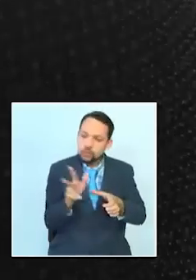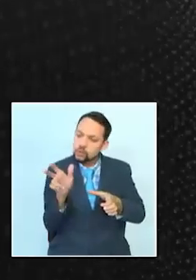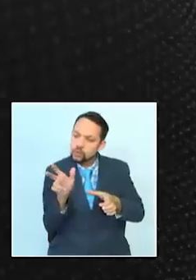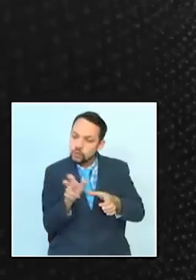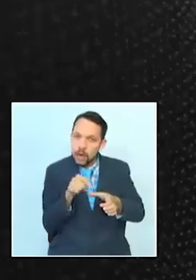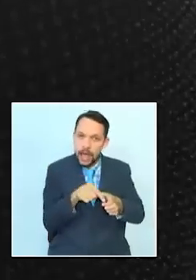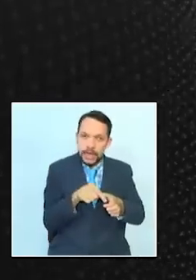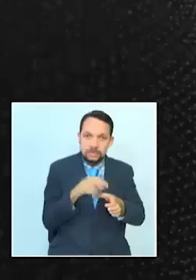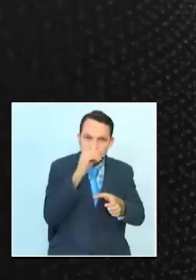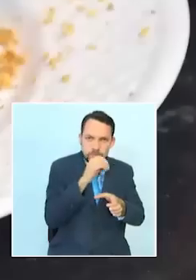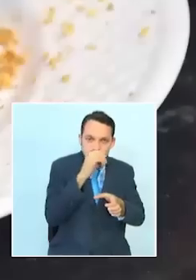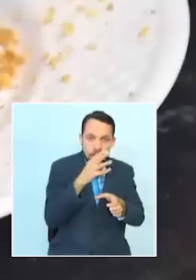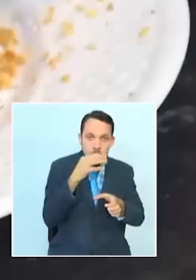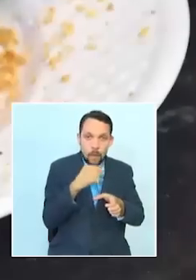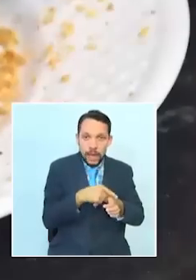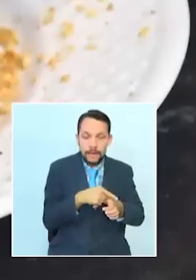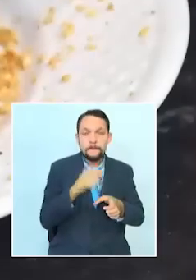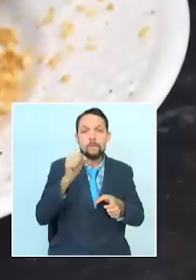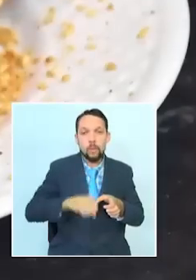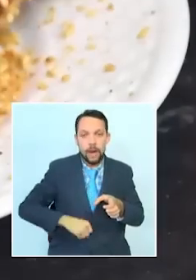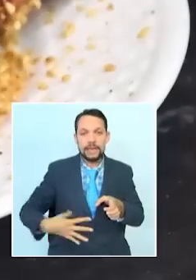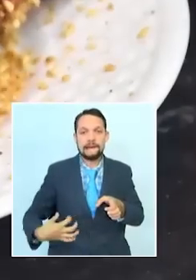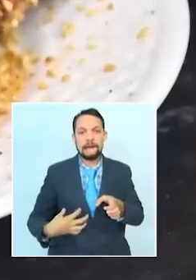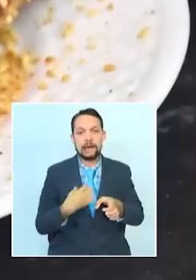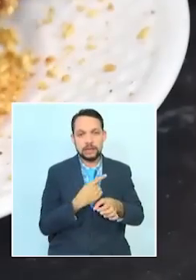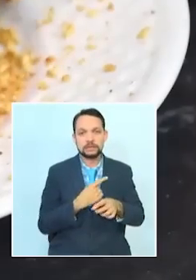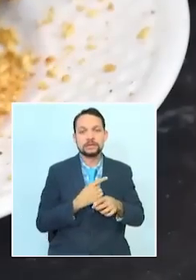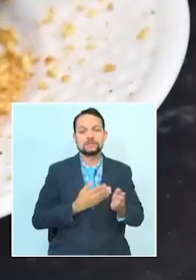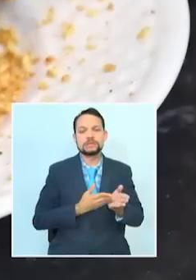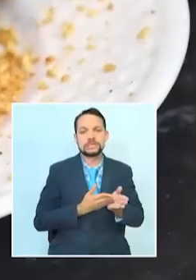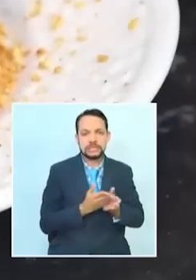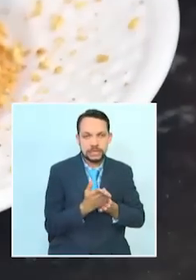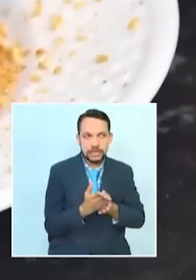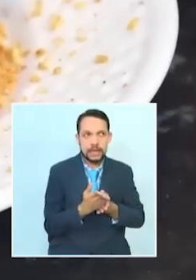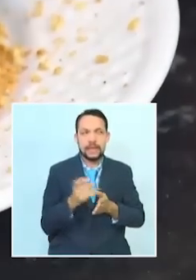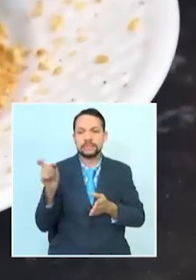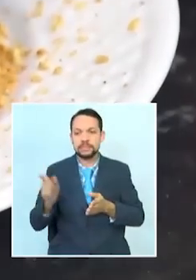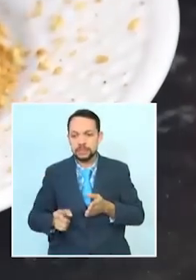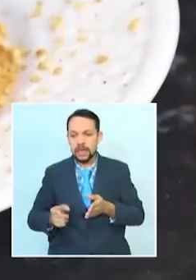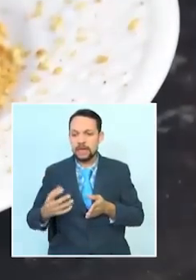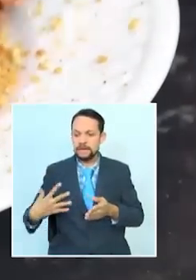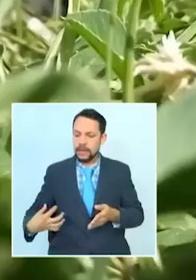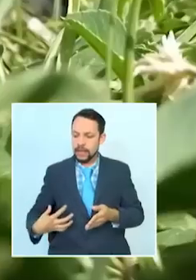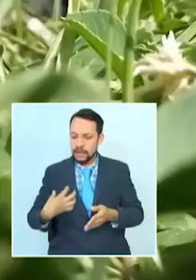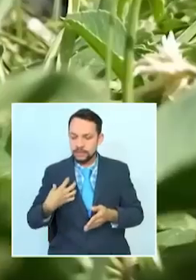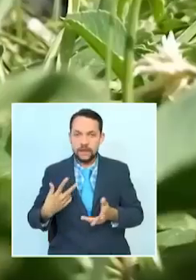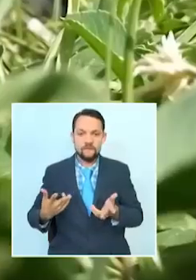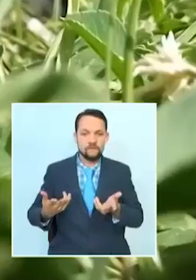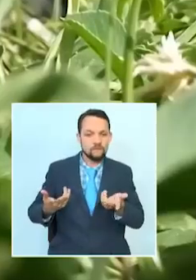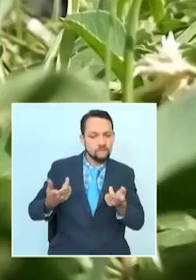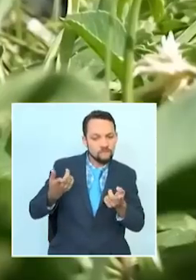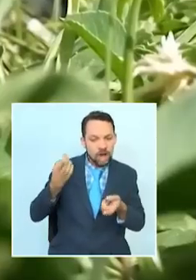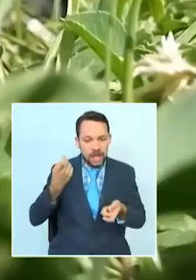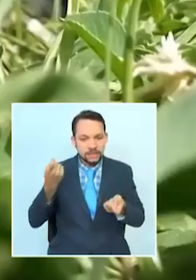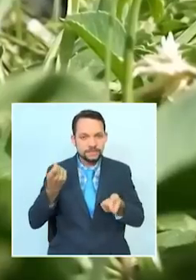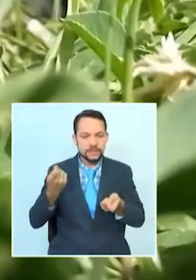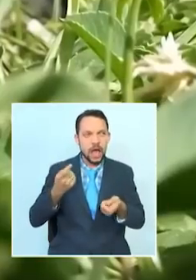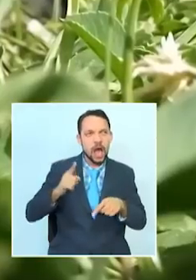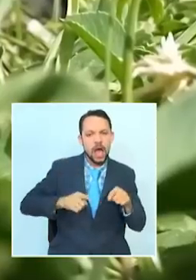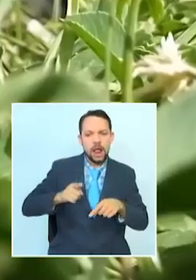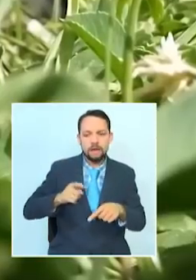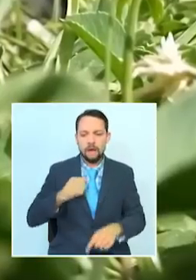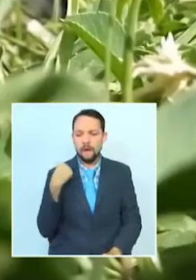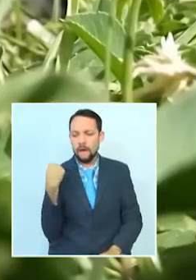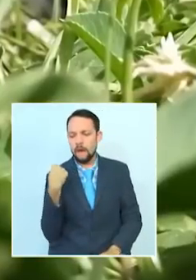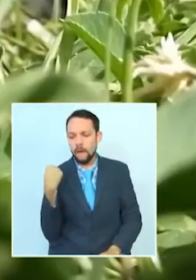oxígeno es una regla el cáncer es consecuencia de una alimentación basada en acidificantes y sedentarismo esto llena el